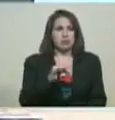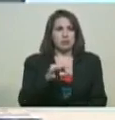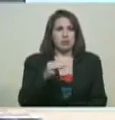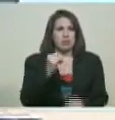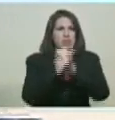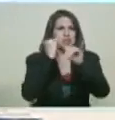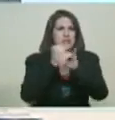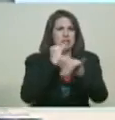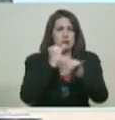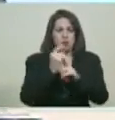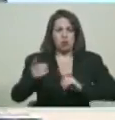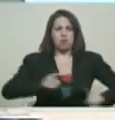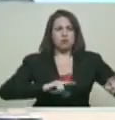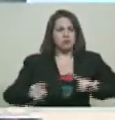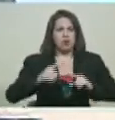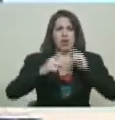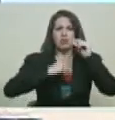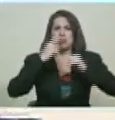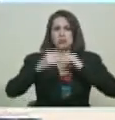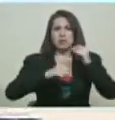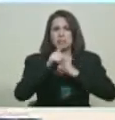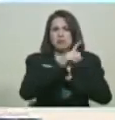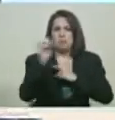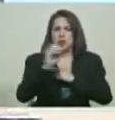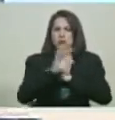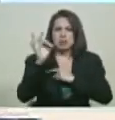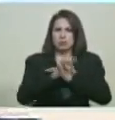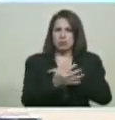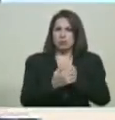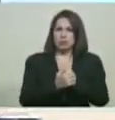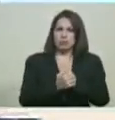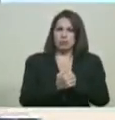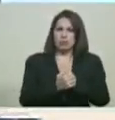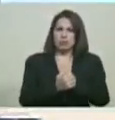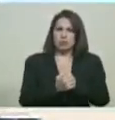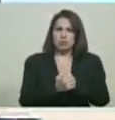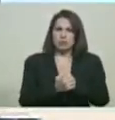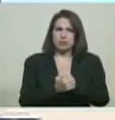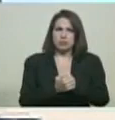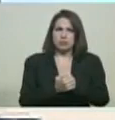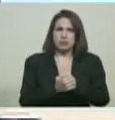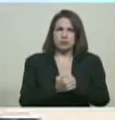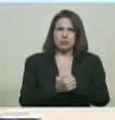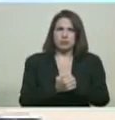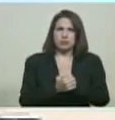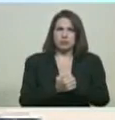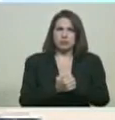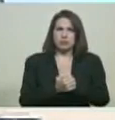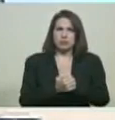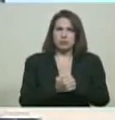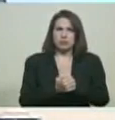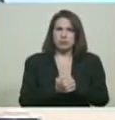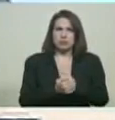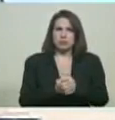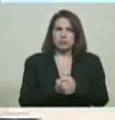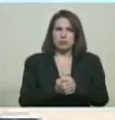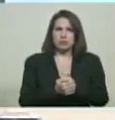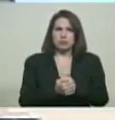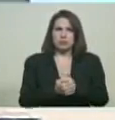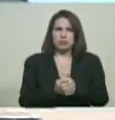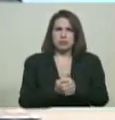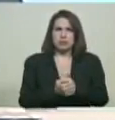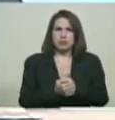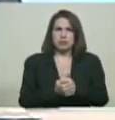controlan twitter el 100 por ciento de ellos porque lo controla alguien una llave y ponen ahí lo que le da la gana